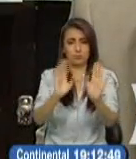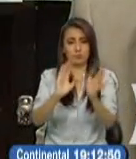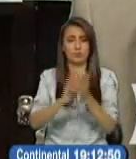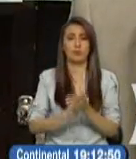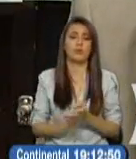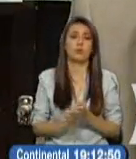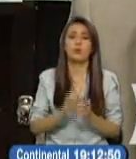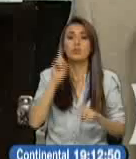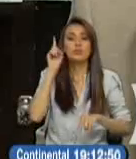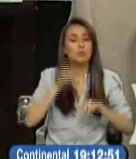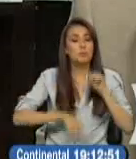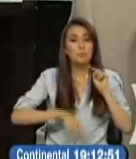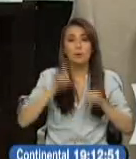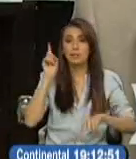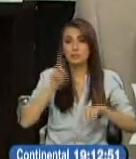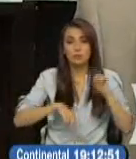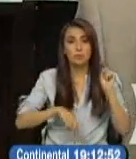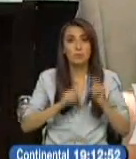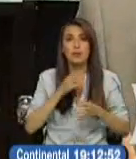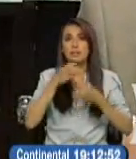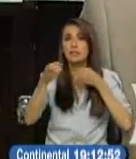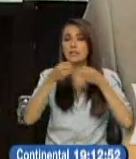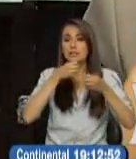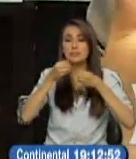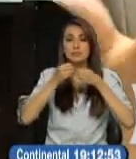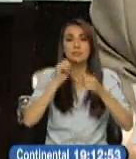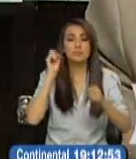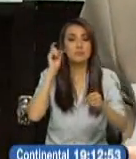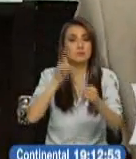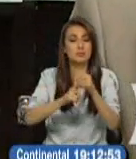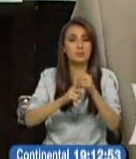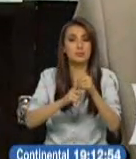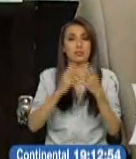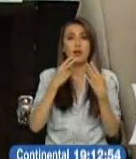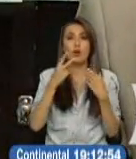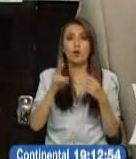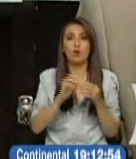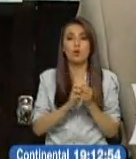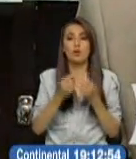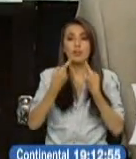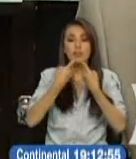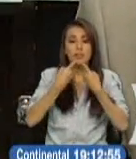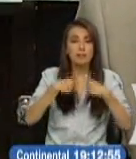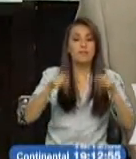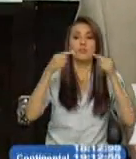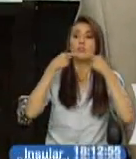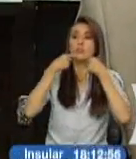comunicación no pueden involucrarse ni dar opinión ni adelantar criterios